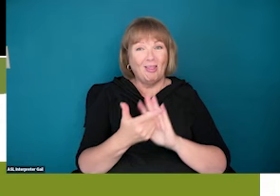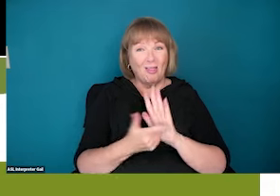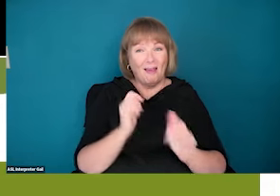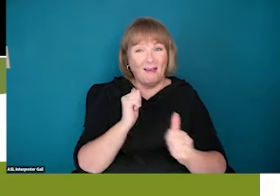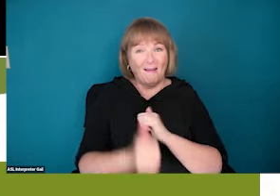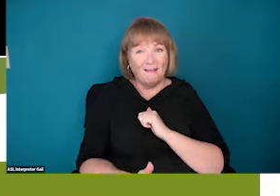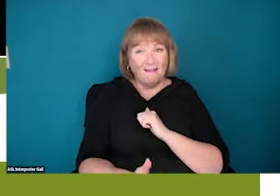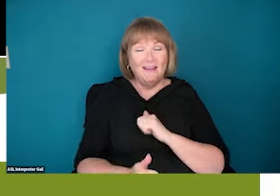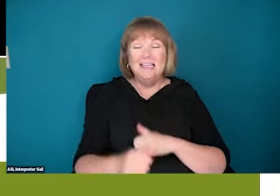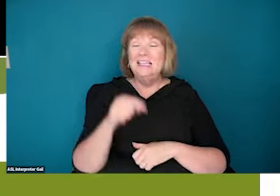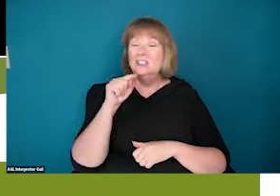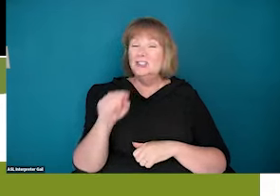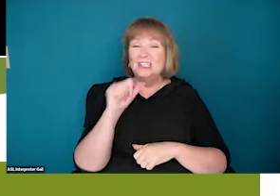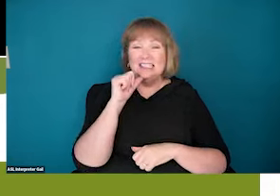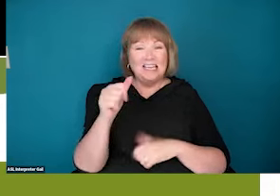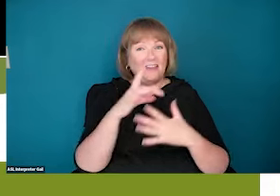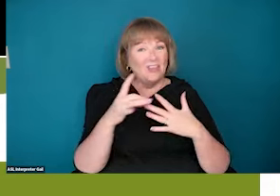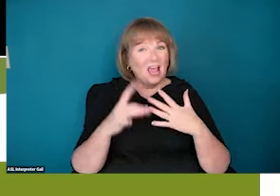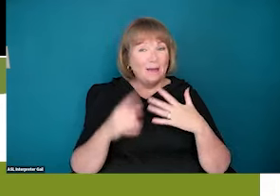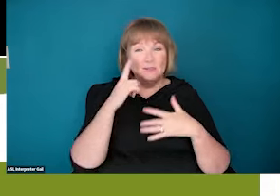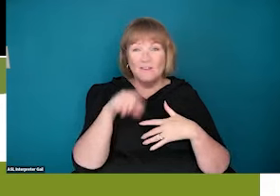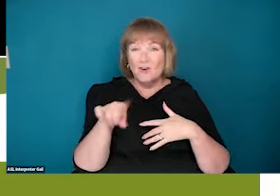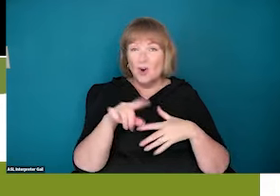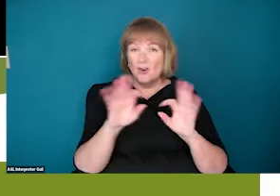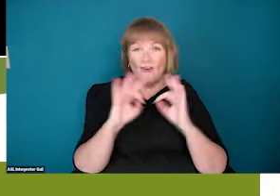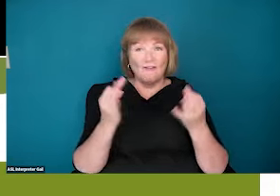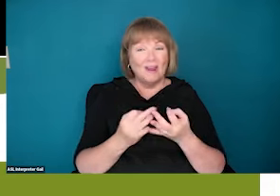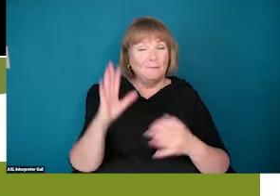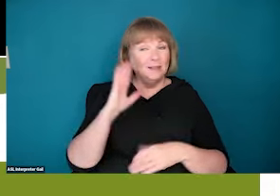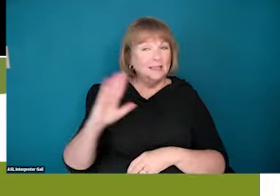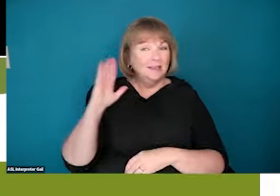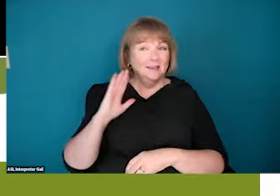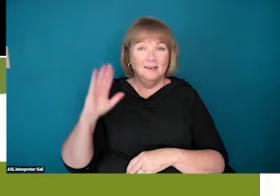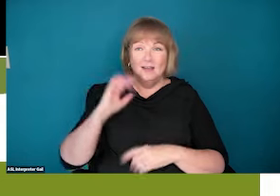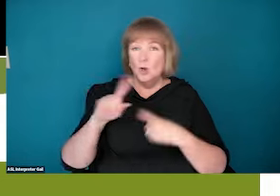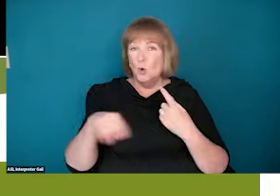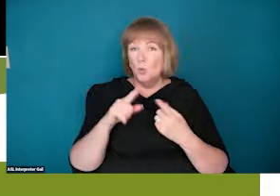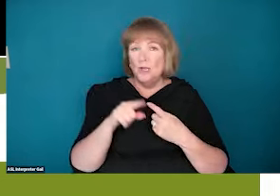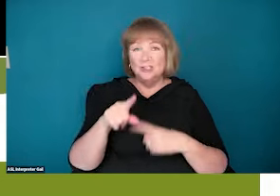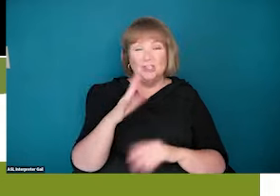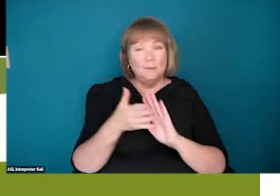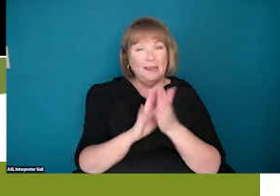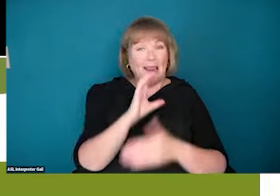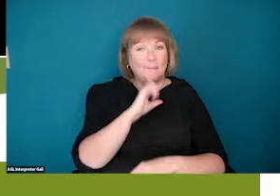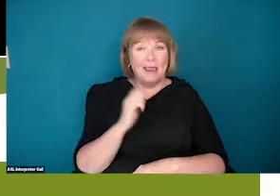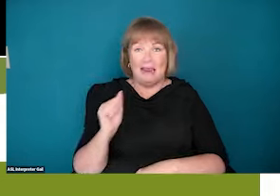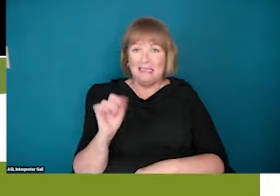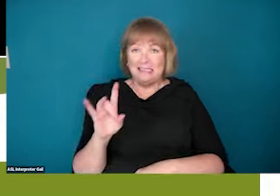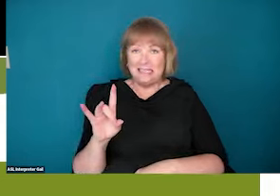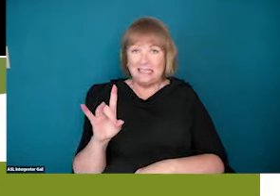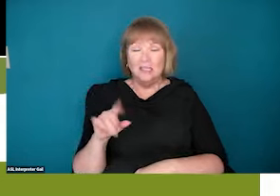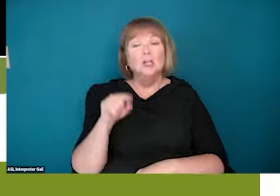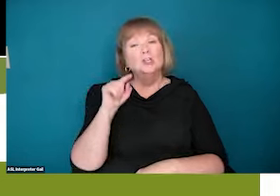cumplió 18 años mucho antes de que la opción de acuerdo de decisión